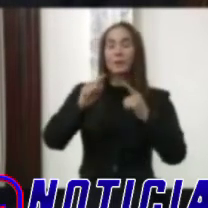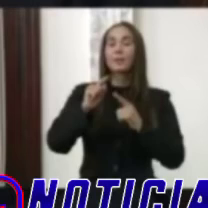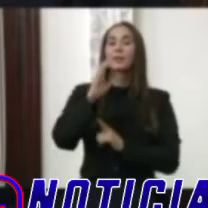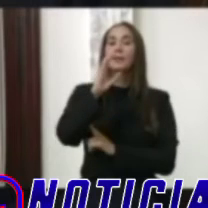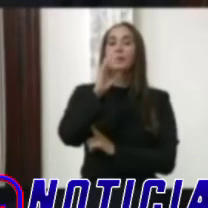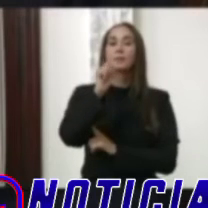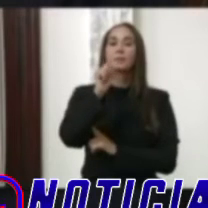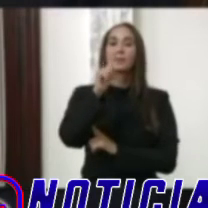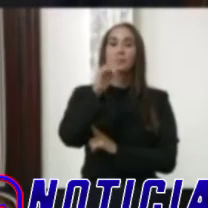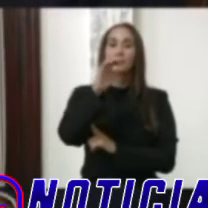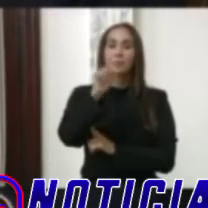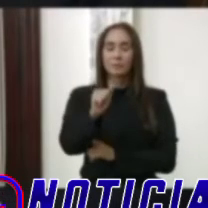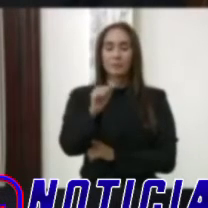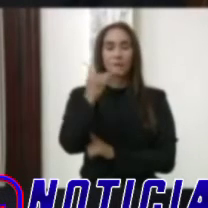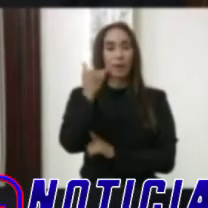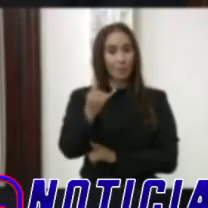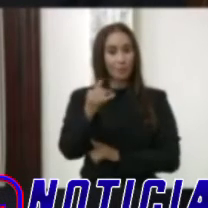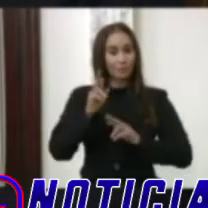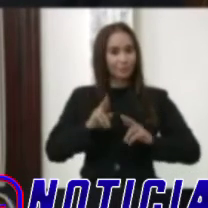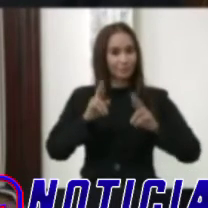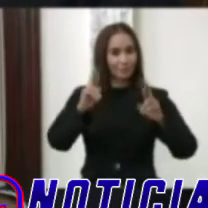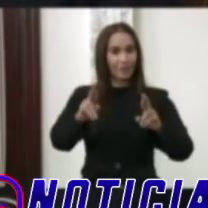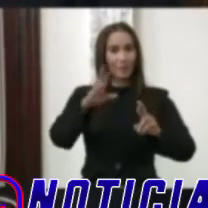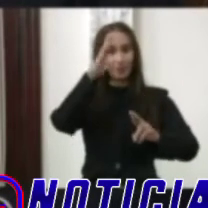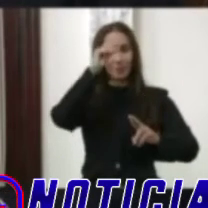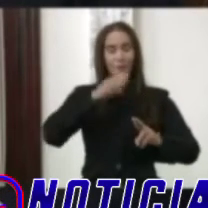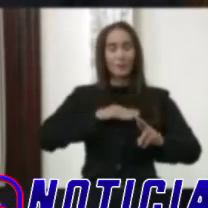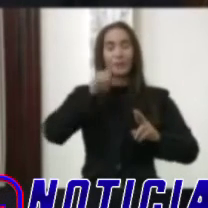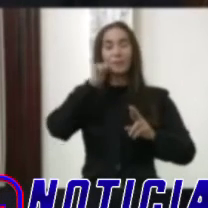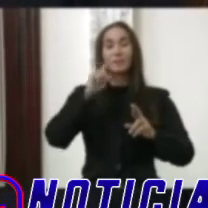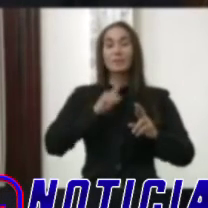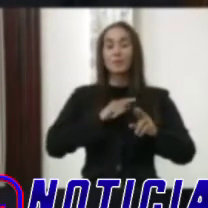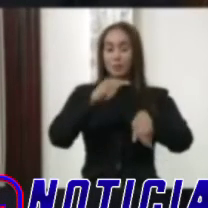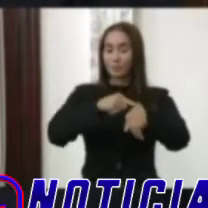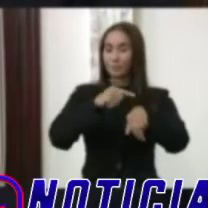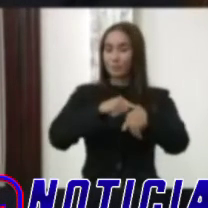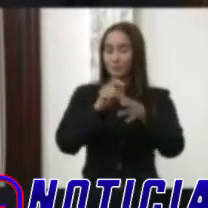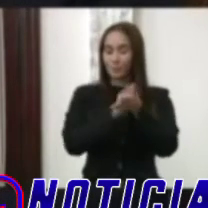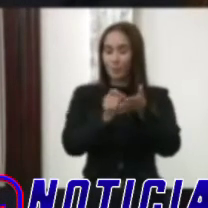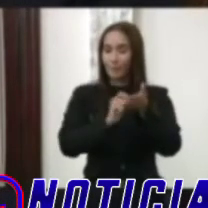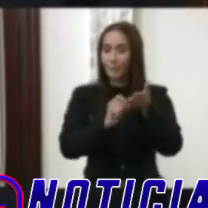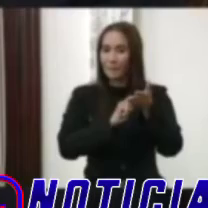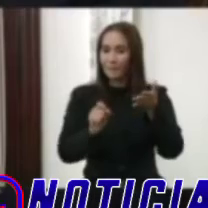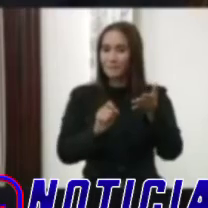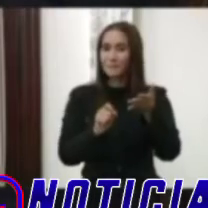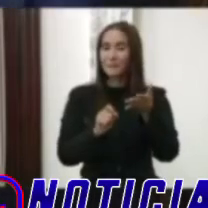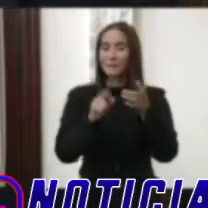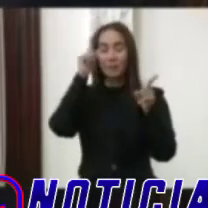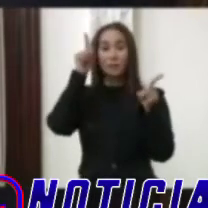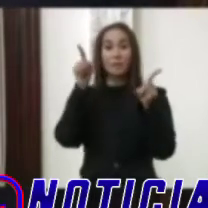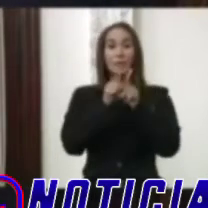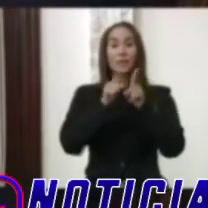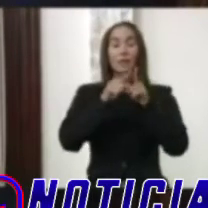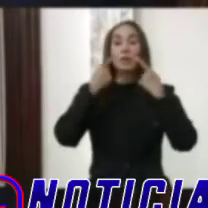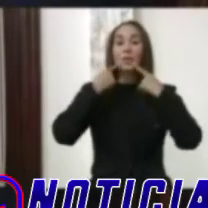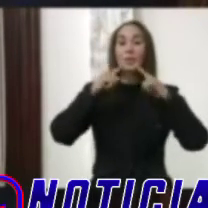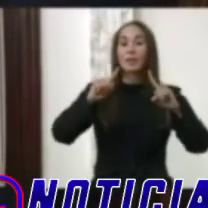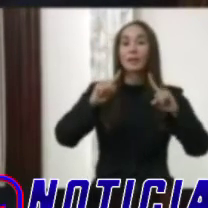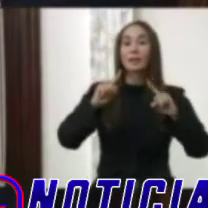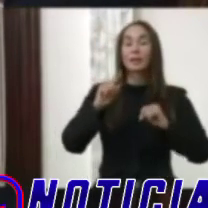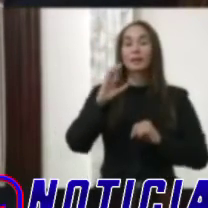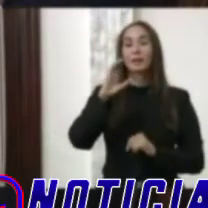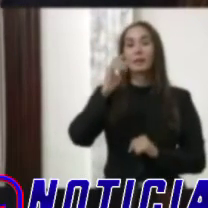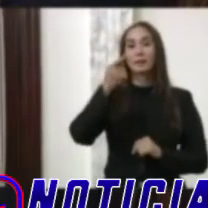Procedemos inmediatamente, señoras y señores, al momento de firma, acto de firma de la declaración de Chapultepec